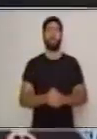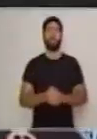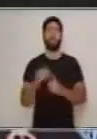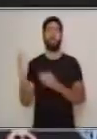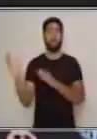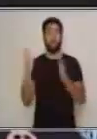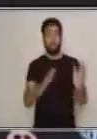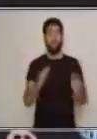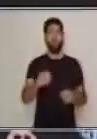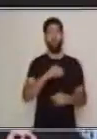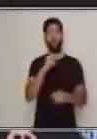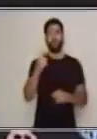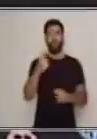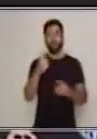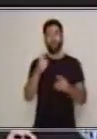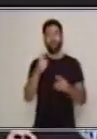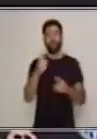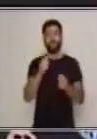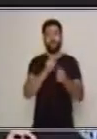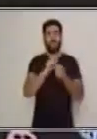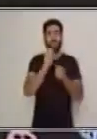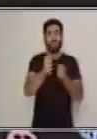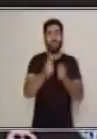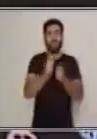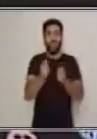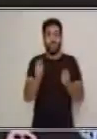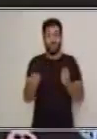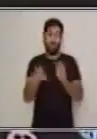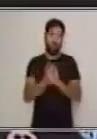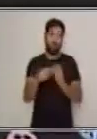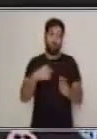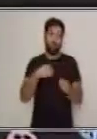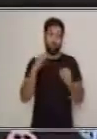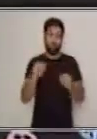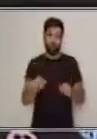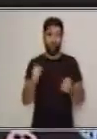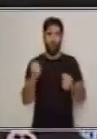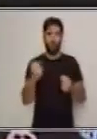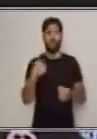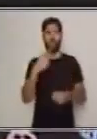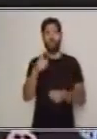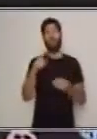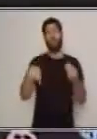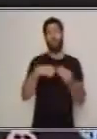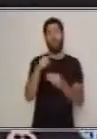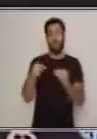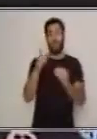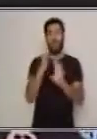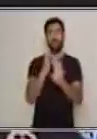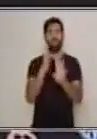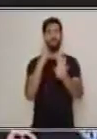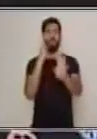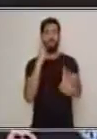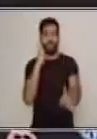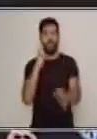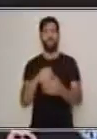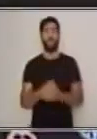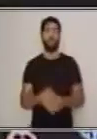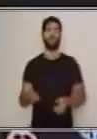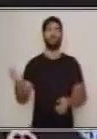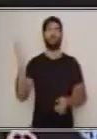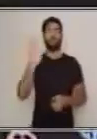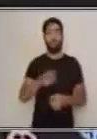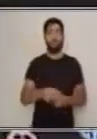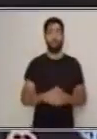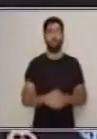las tarjetitas. Puedes realizar una filita con los miembros de tu familia y